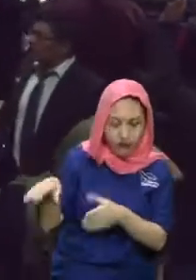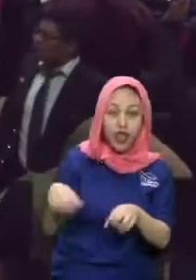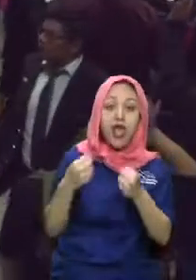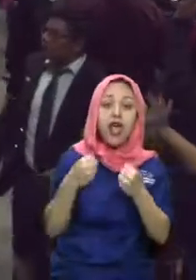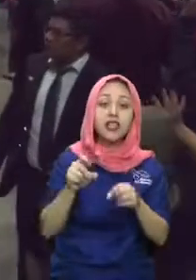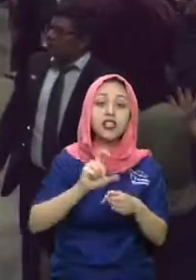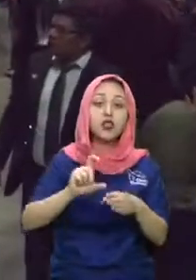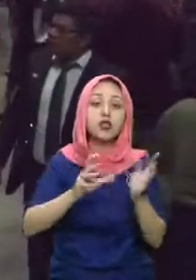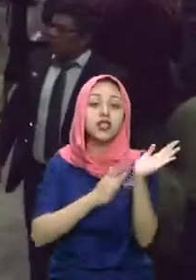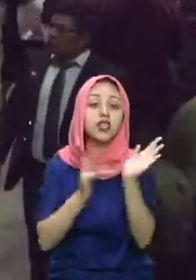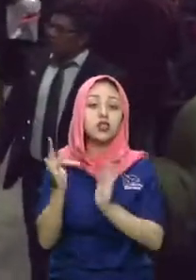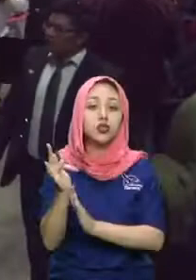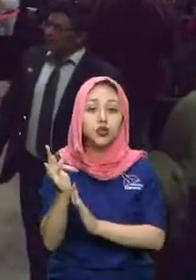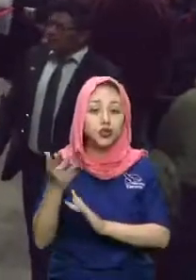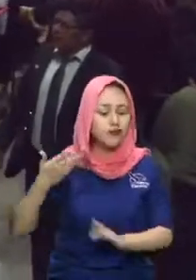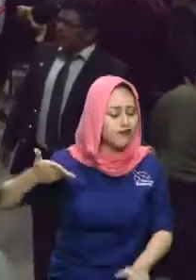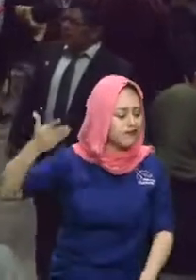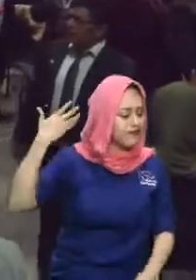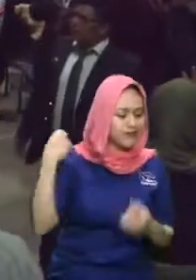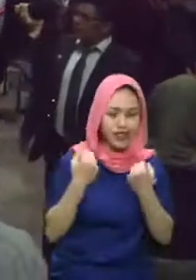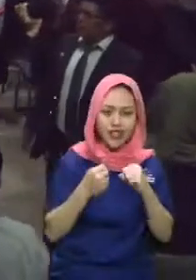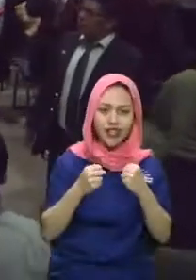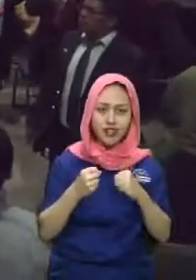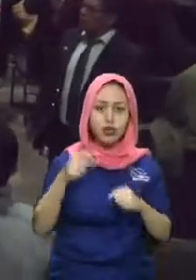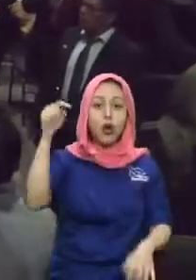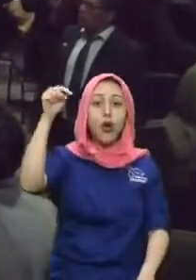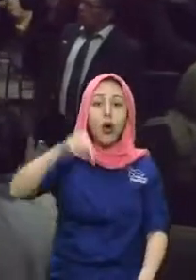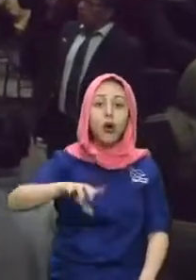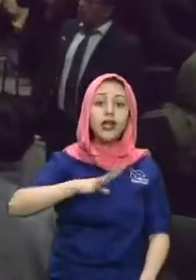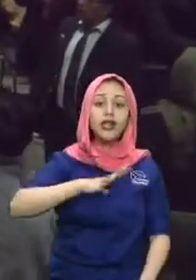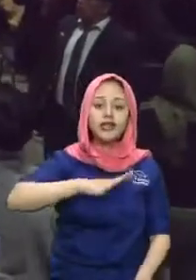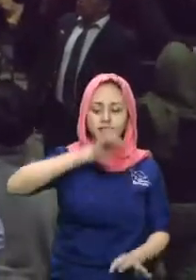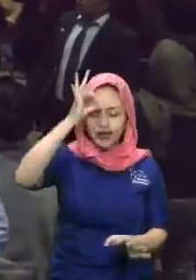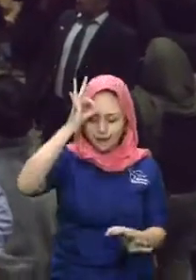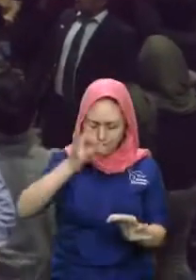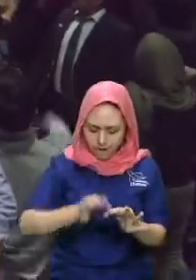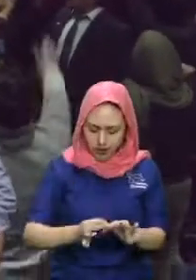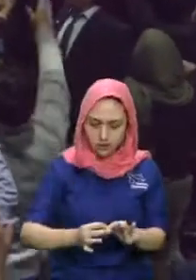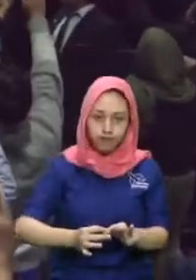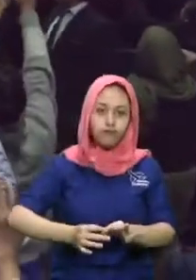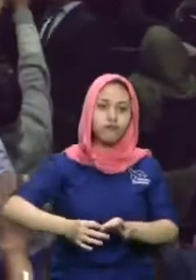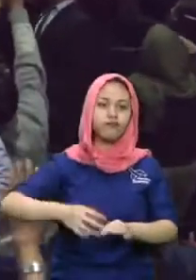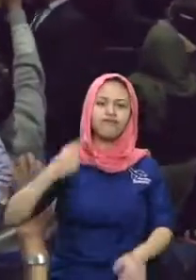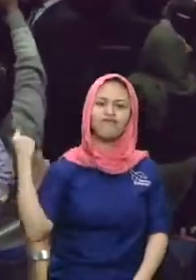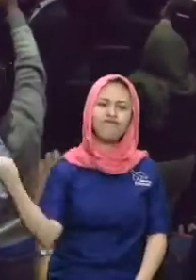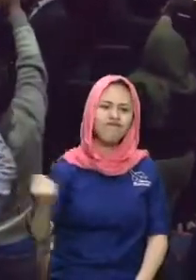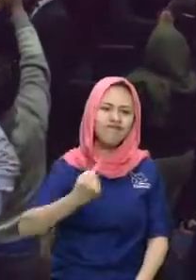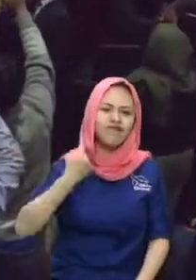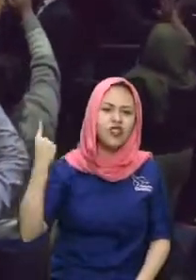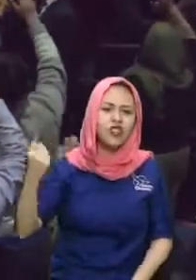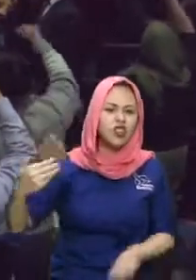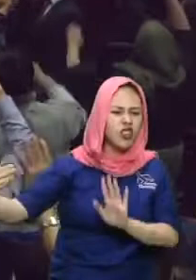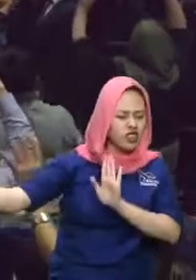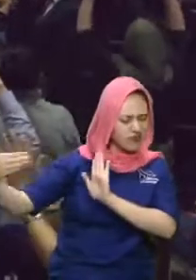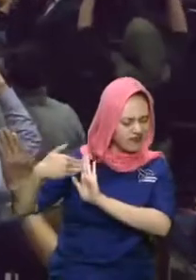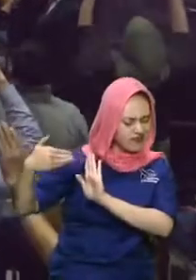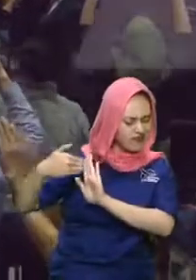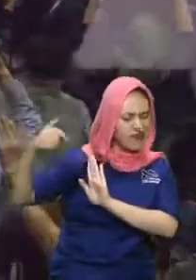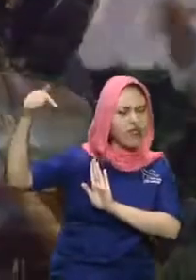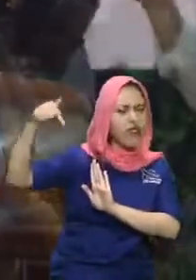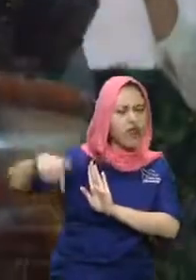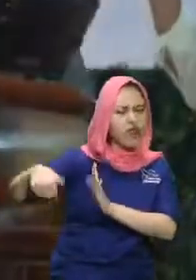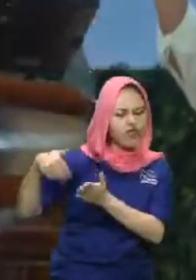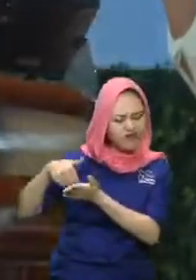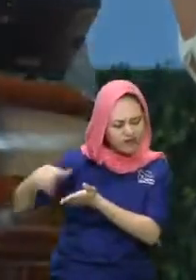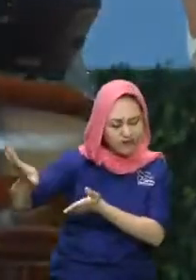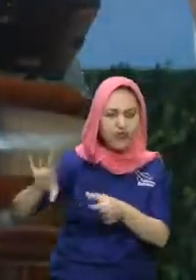atrévete, atrévete. Se desmoronan hoy todos los muros que habían puesto delante de ti, aquellos candados